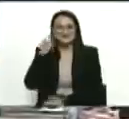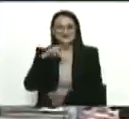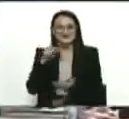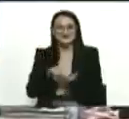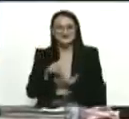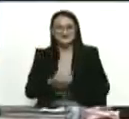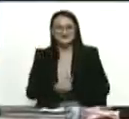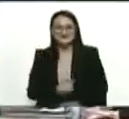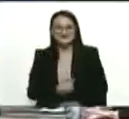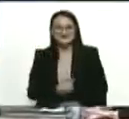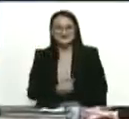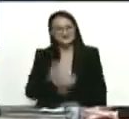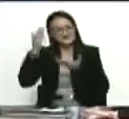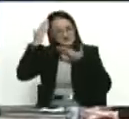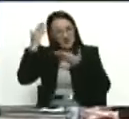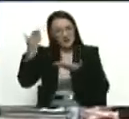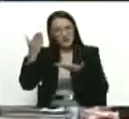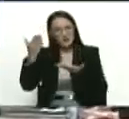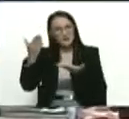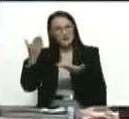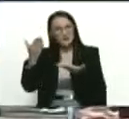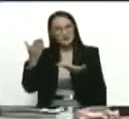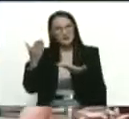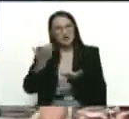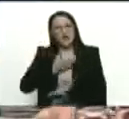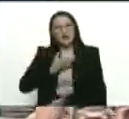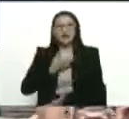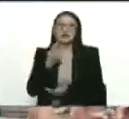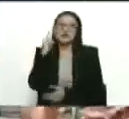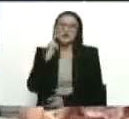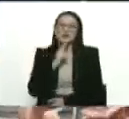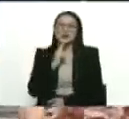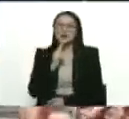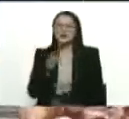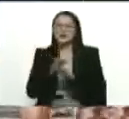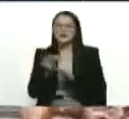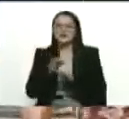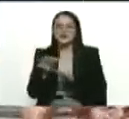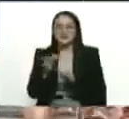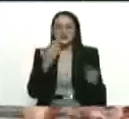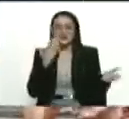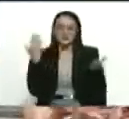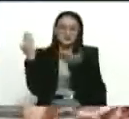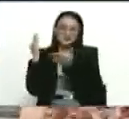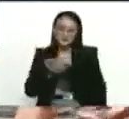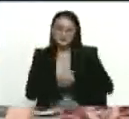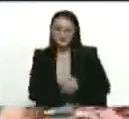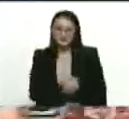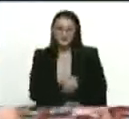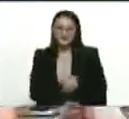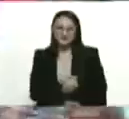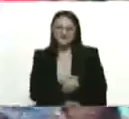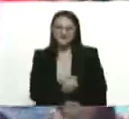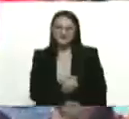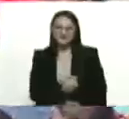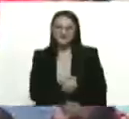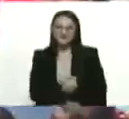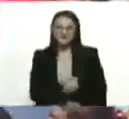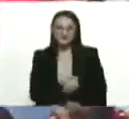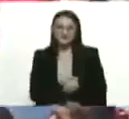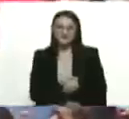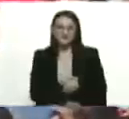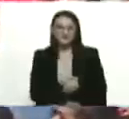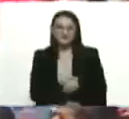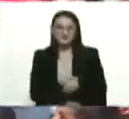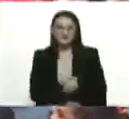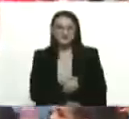Y por supuesto, mi saludo a nuestro alcalde bolivariano del municipio, Francisco de Miranda, Donald Donaire.